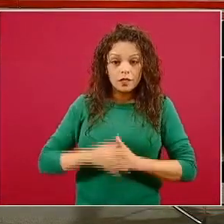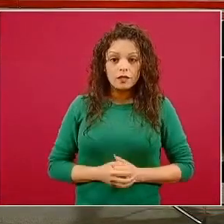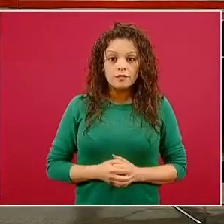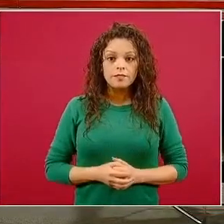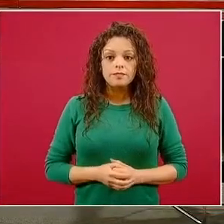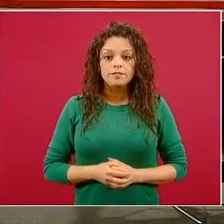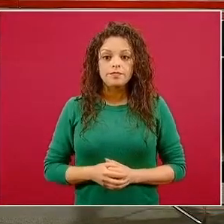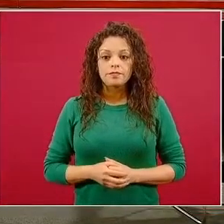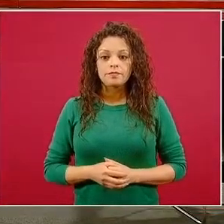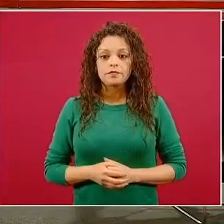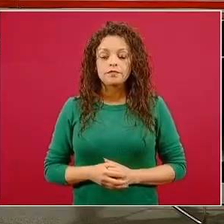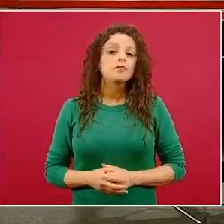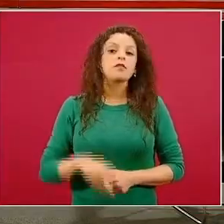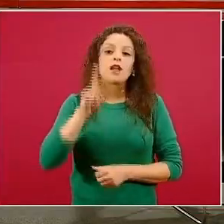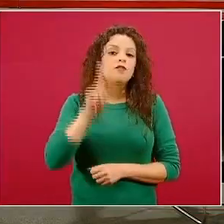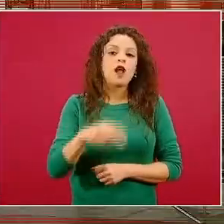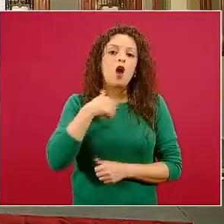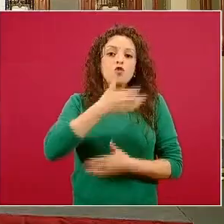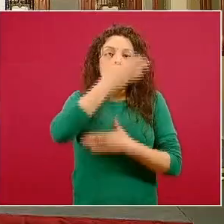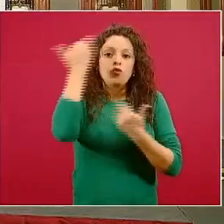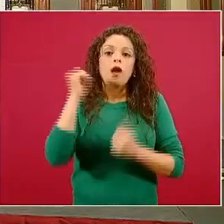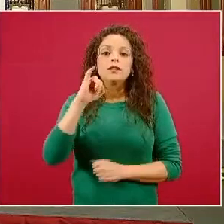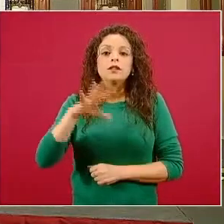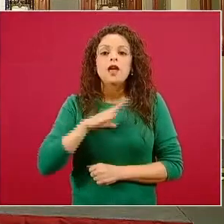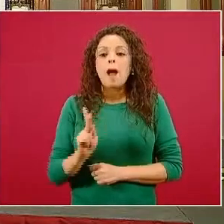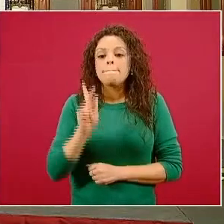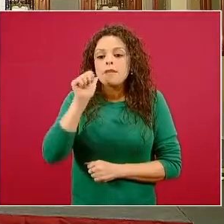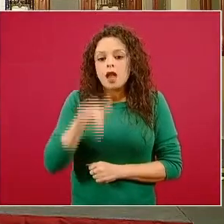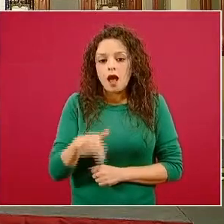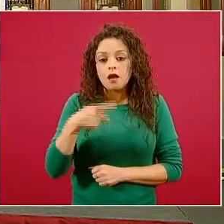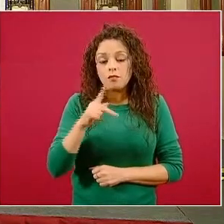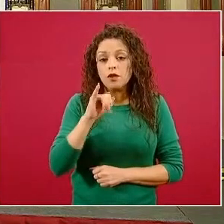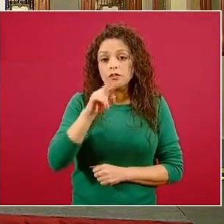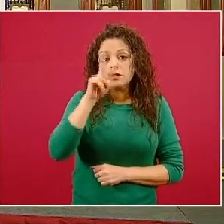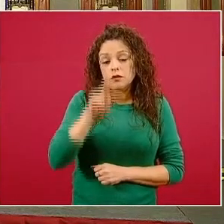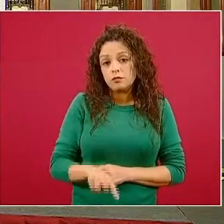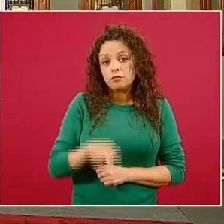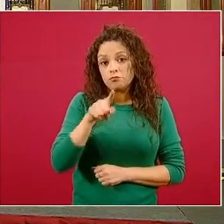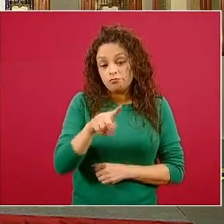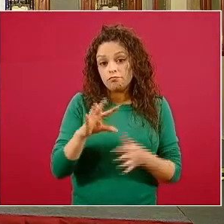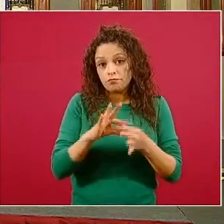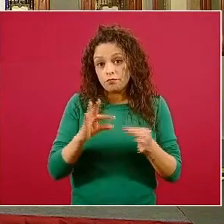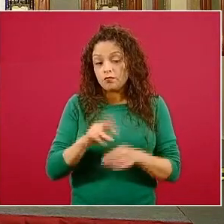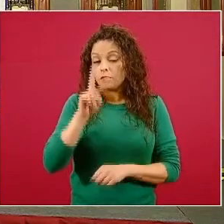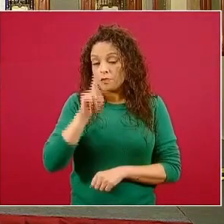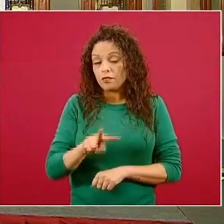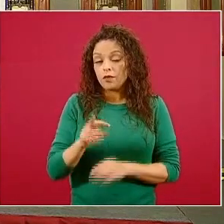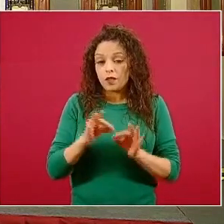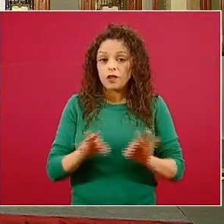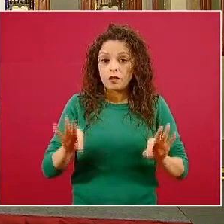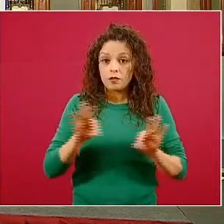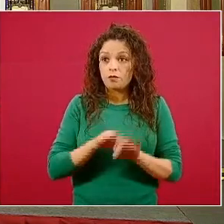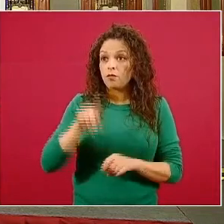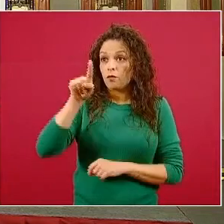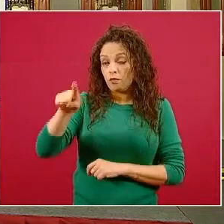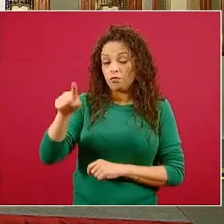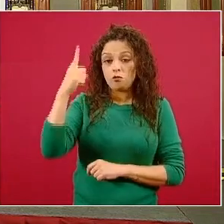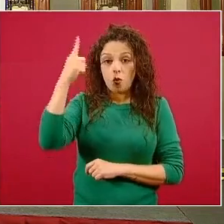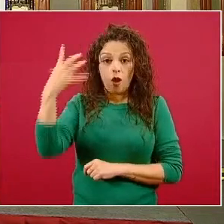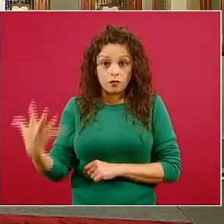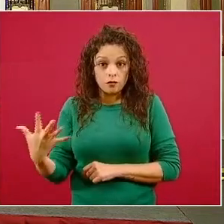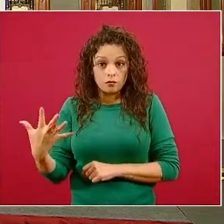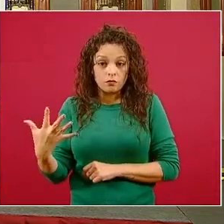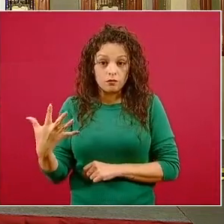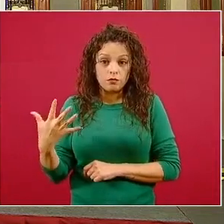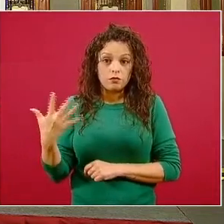Desconozco que exista un plan específico, pero efectivamente el planteamiento me parece muy relevante. India tiene la quinta parte de la población